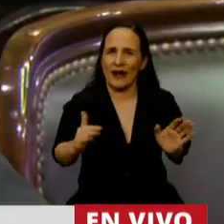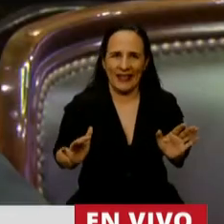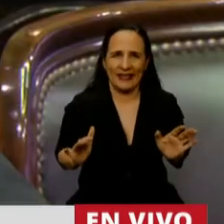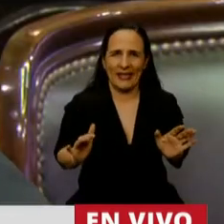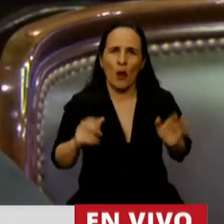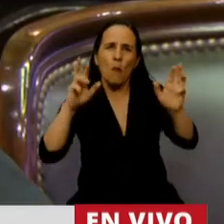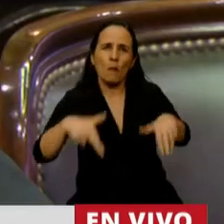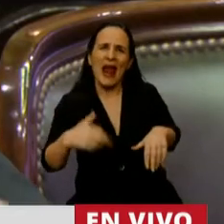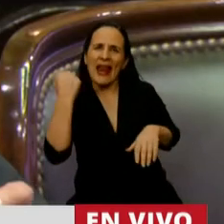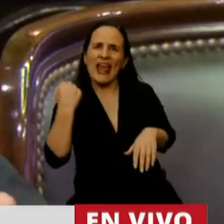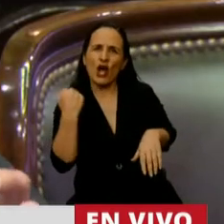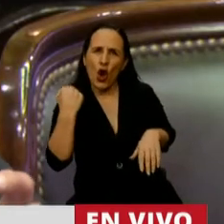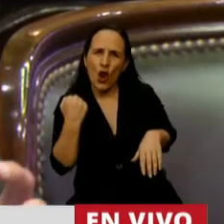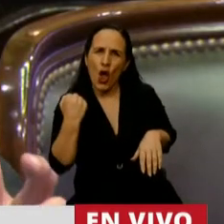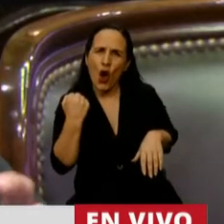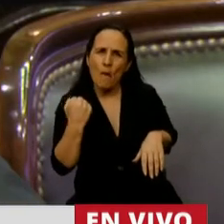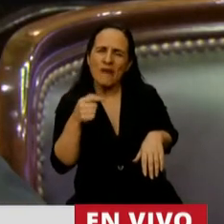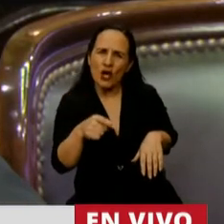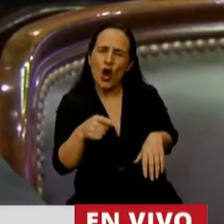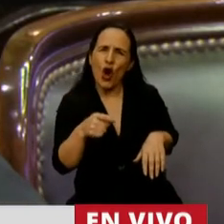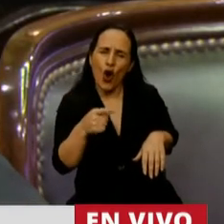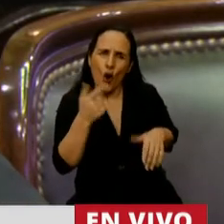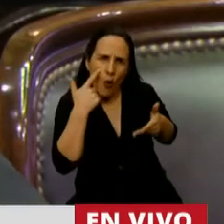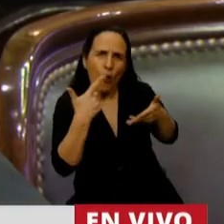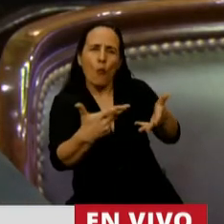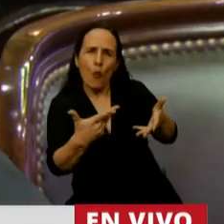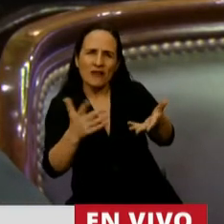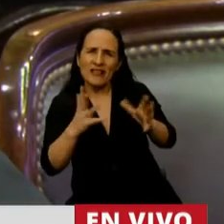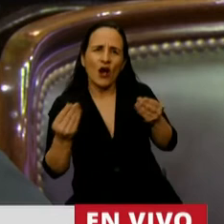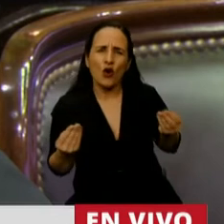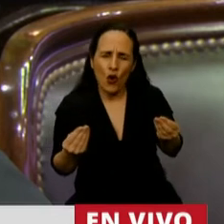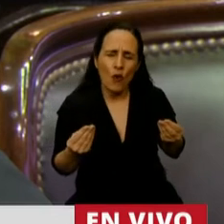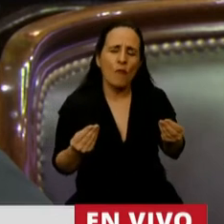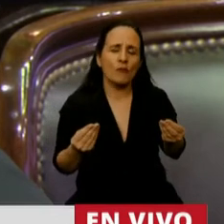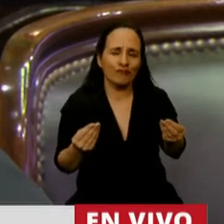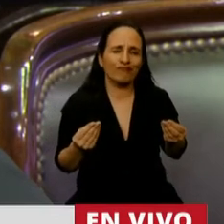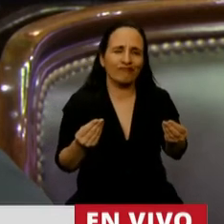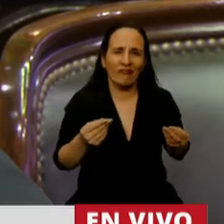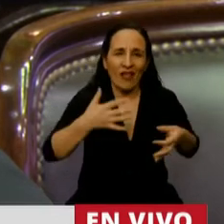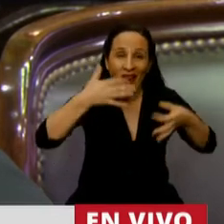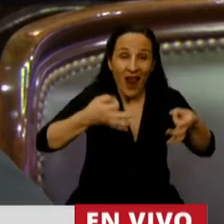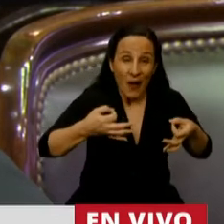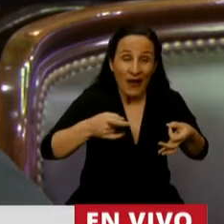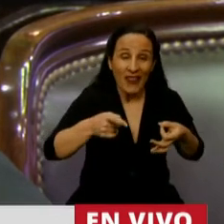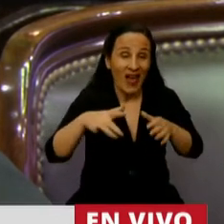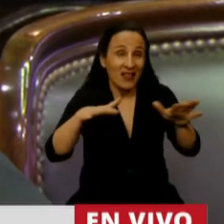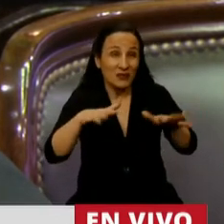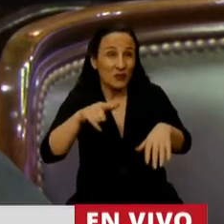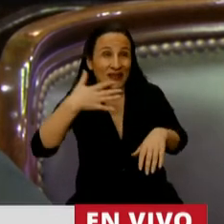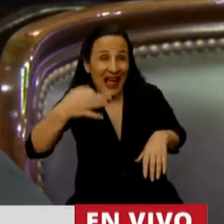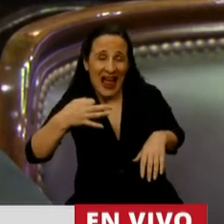programa económico, una muestra de un programa económico. La verdad, esto está absolutamente alejado de la